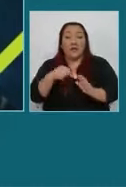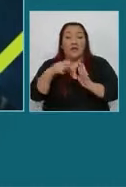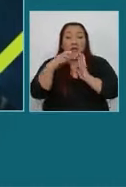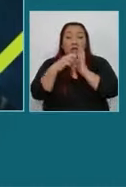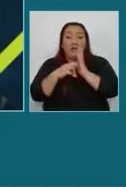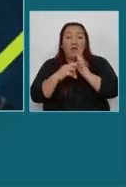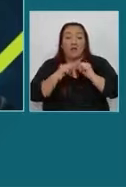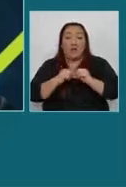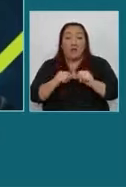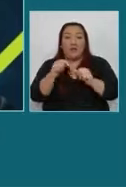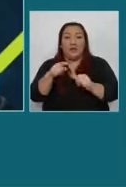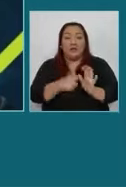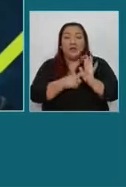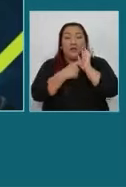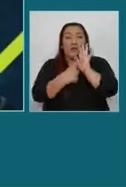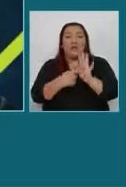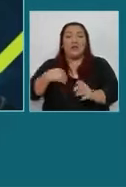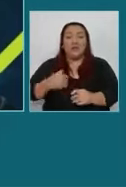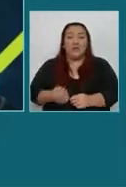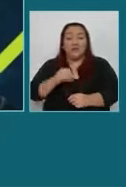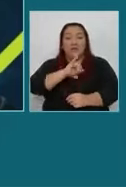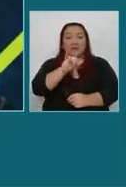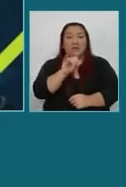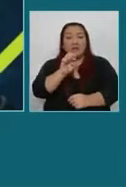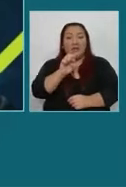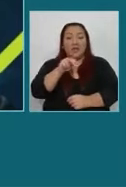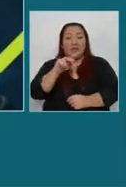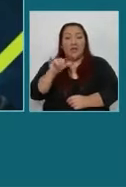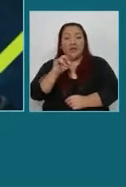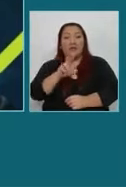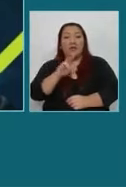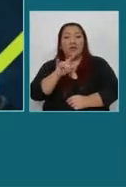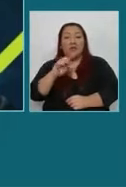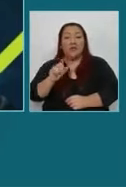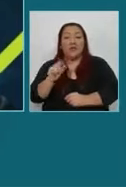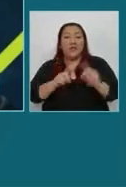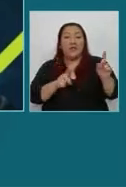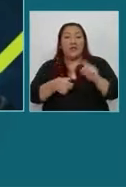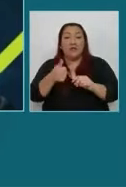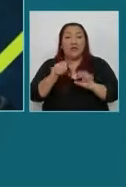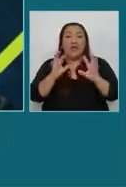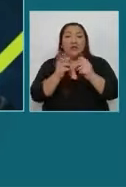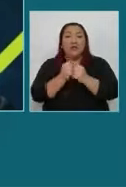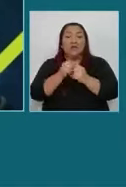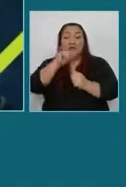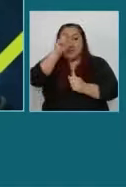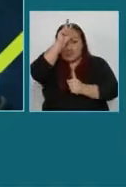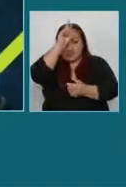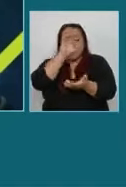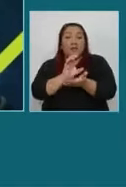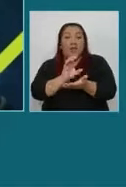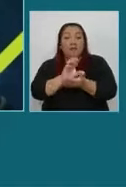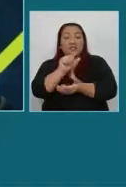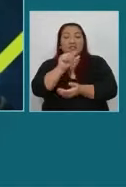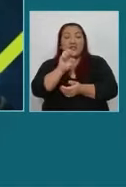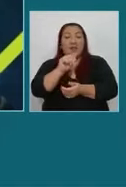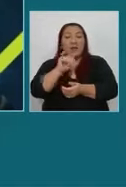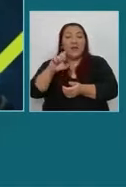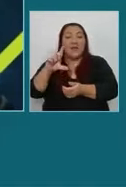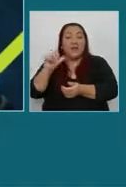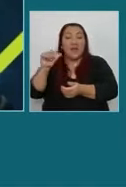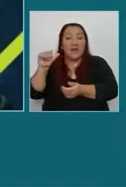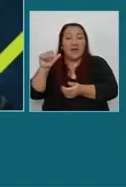a continuación presentamos a la señora Jenny Ruiz Díaz, directora ejecutiva de la Asociación Peruana de Capital Semilla y Emprendedor,